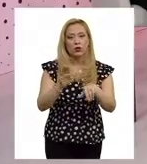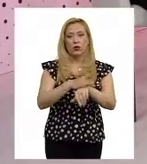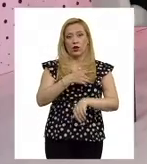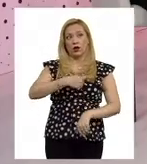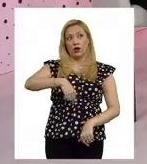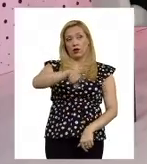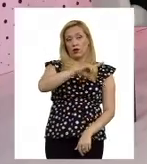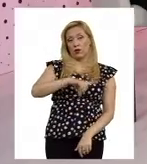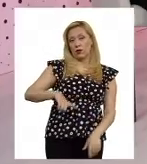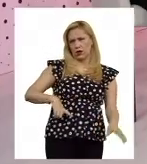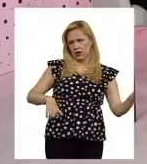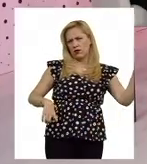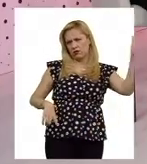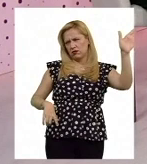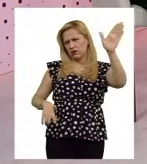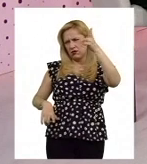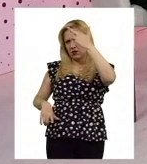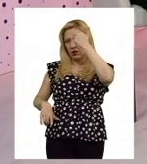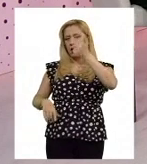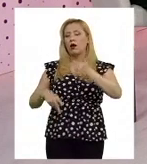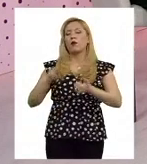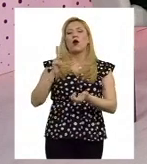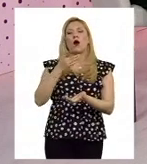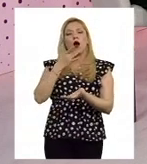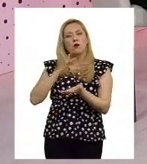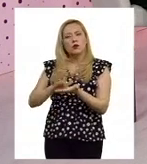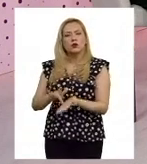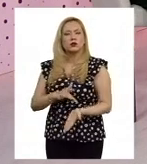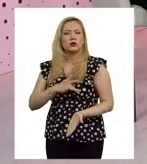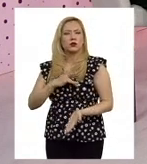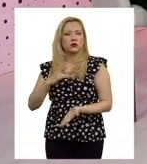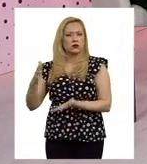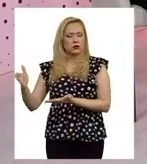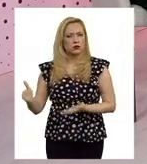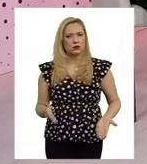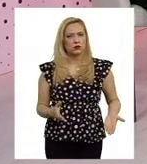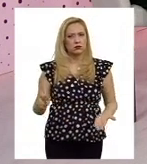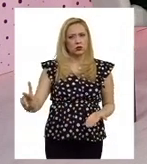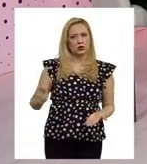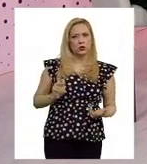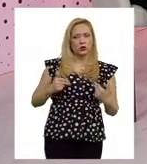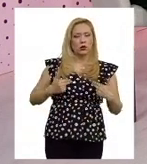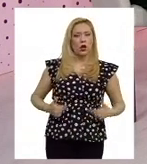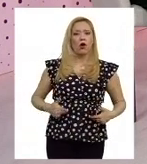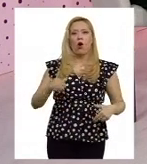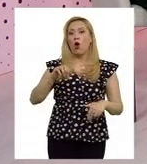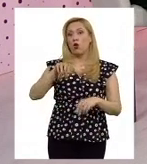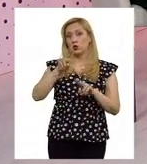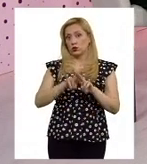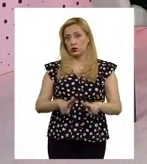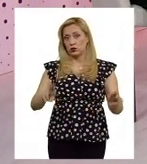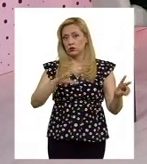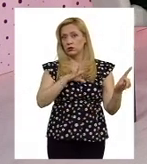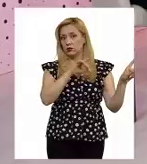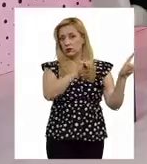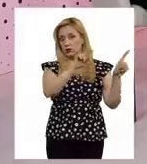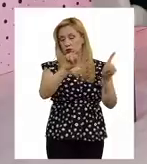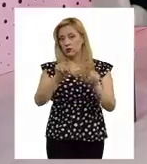políticas públicas como de apoyo humanitario de la agencia de la ONU y de otras agencias y